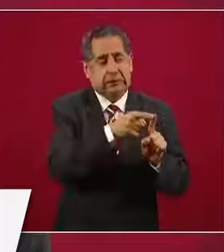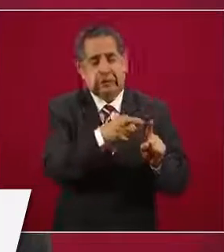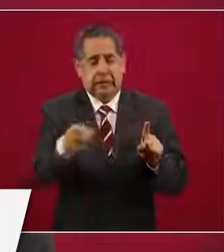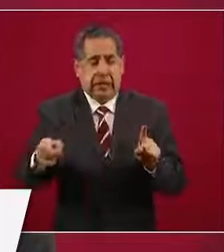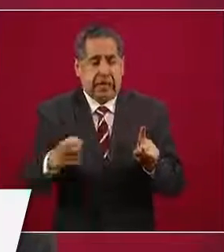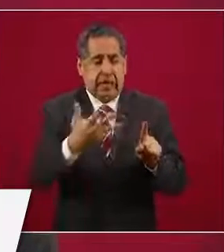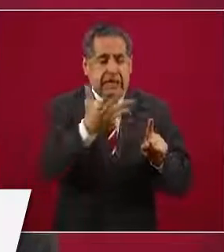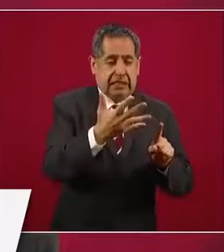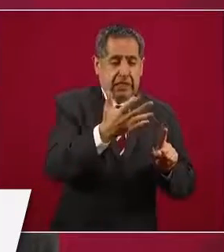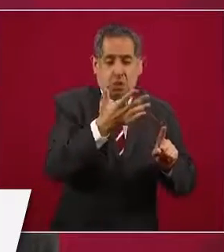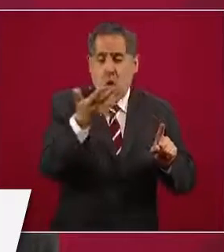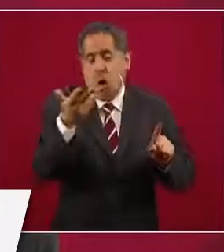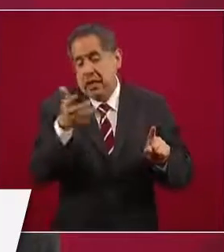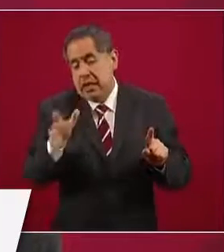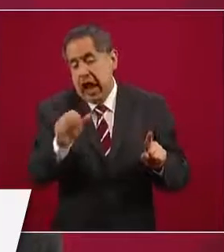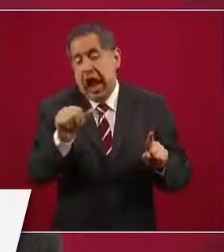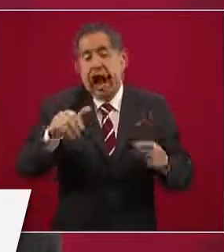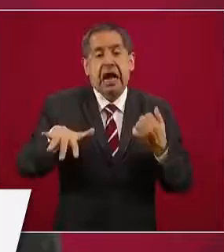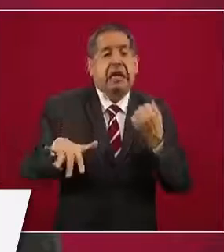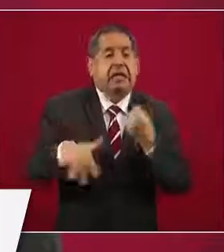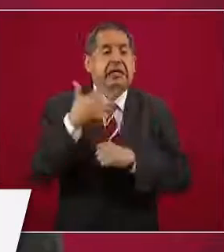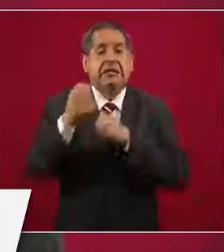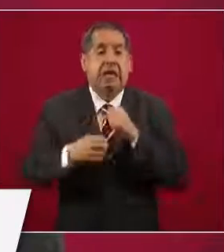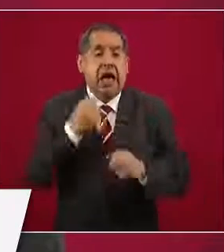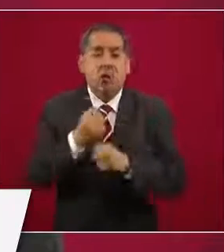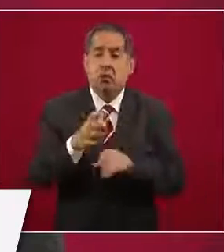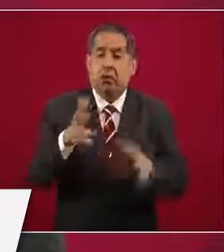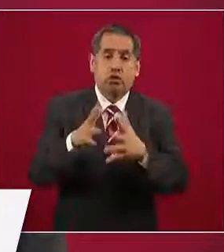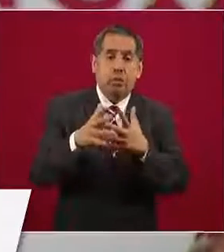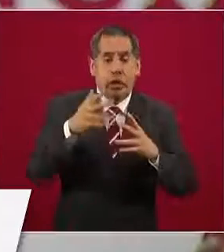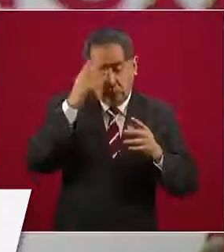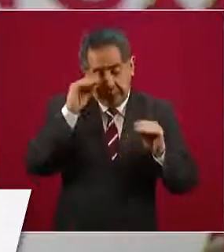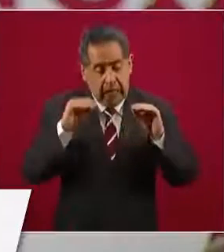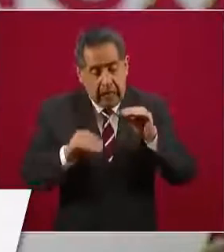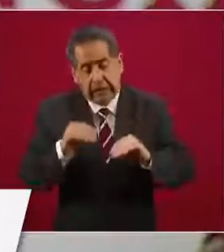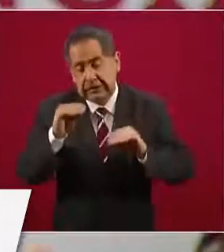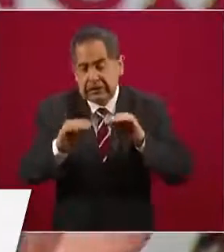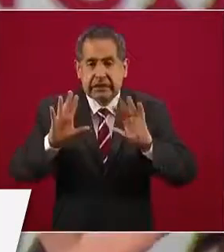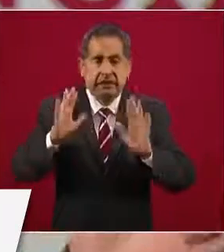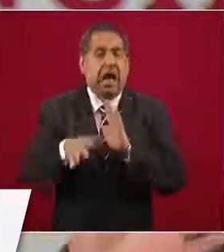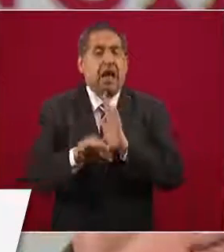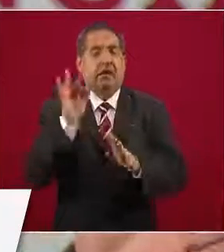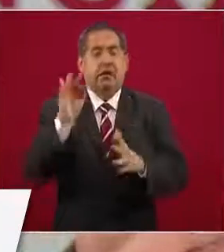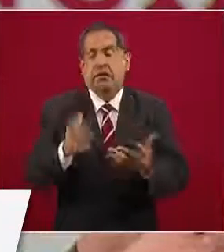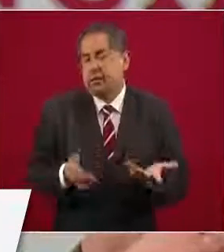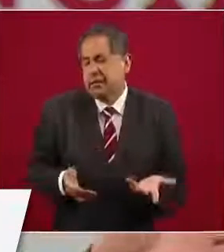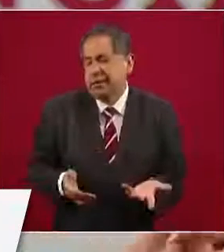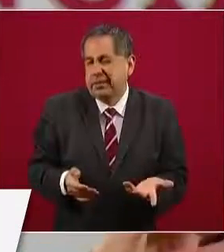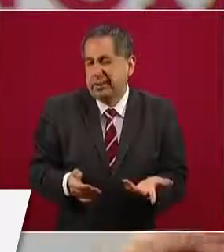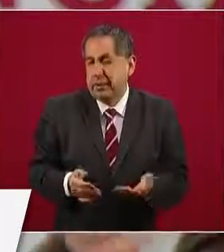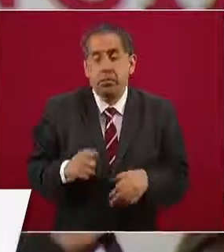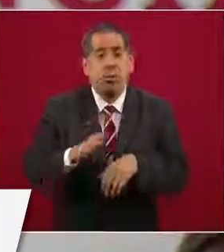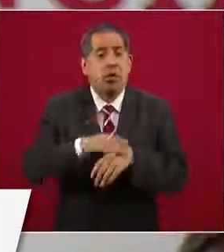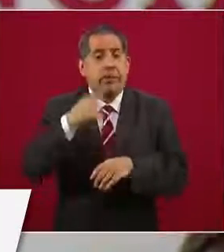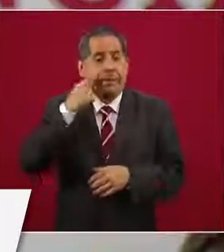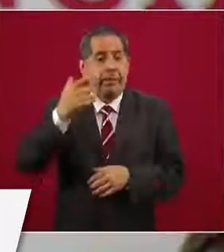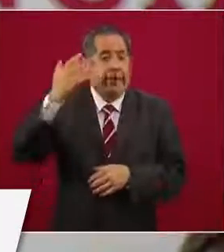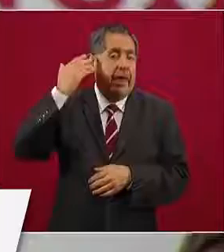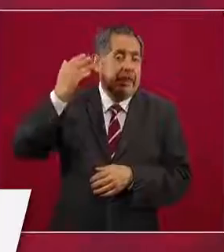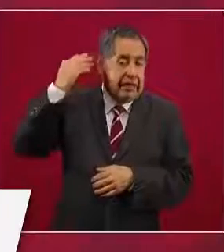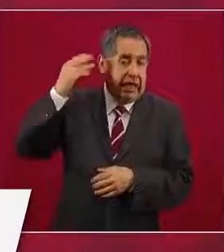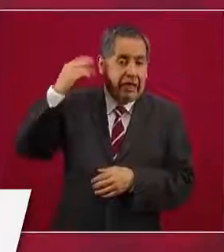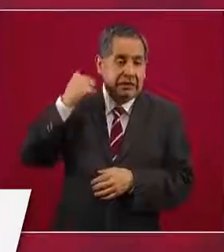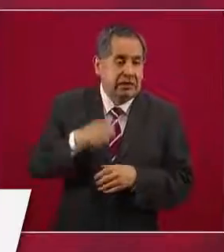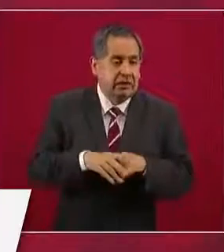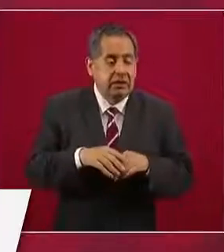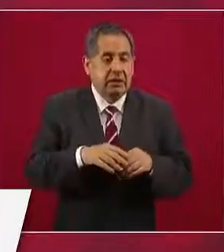10 ó hasta 15 años y una de las razones históricamente había sido que el proceso era relativamente